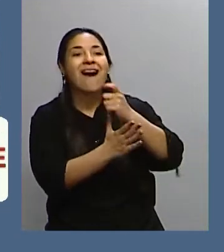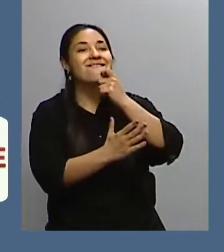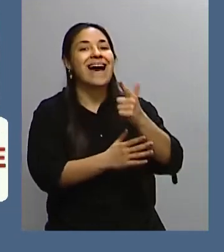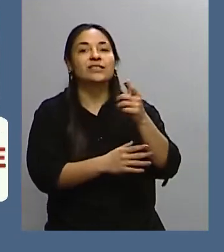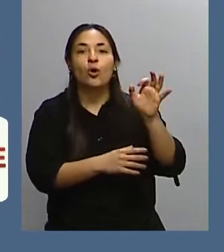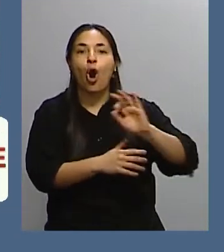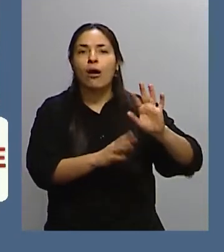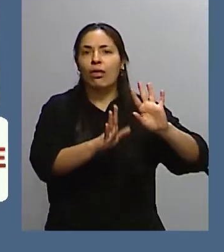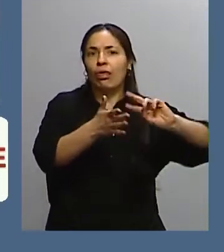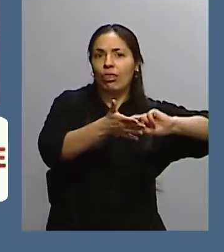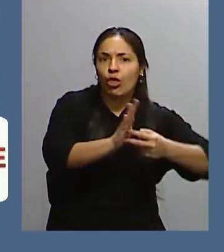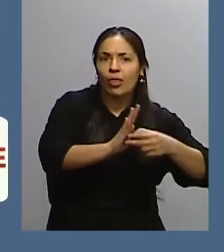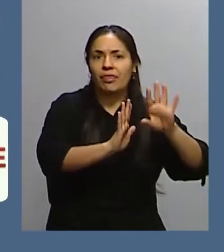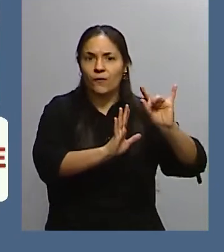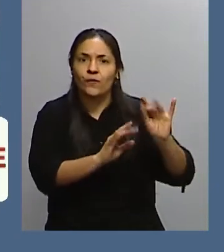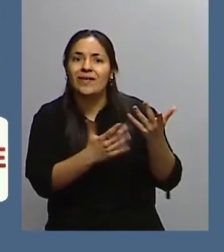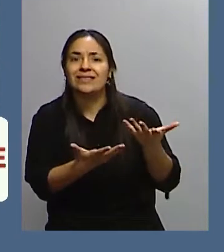profundizarse, de Ujú. acuerdo a cómo los medios